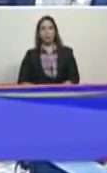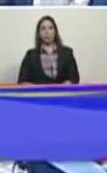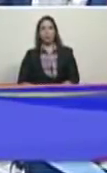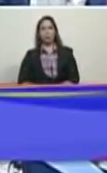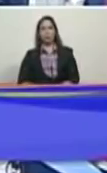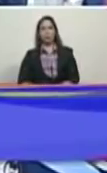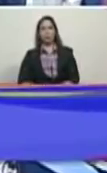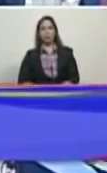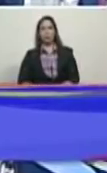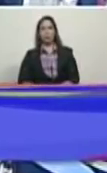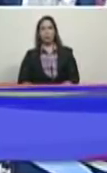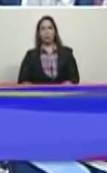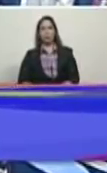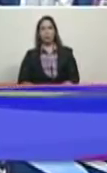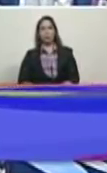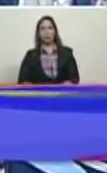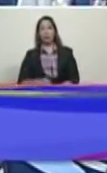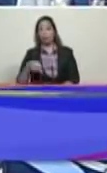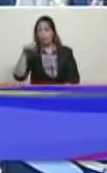Ha sido un año